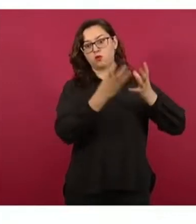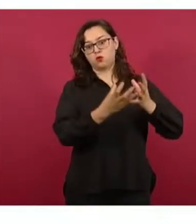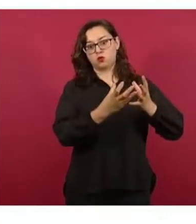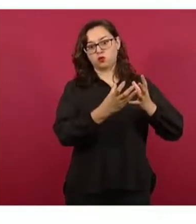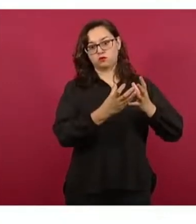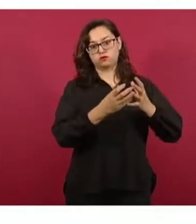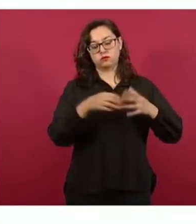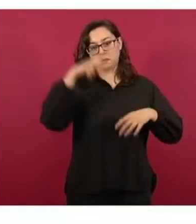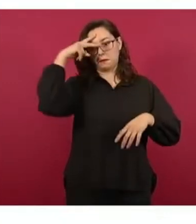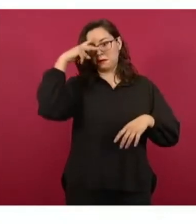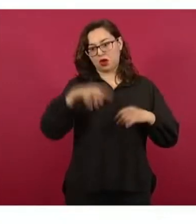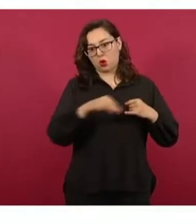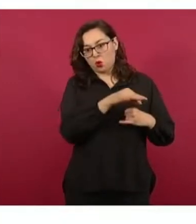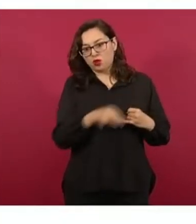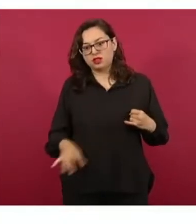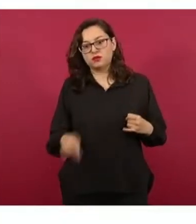Hasta abajo.